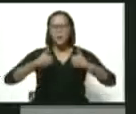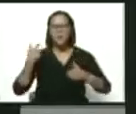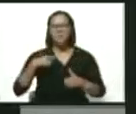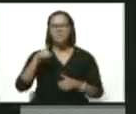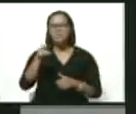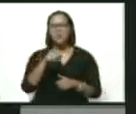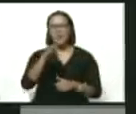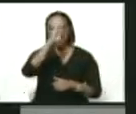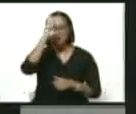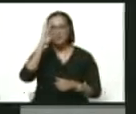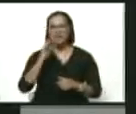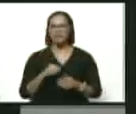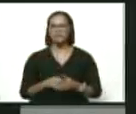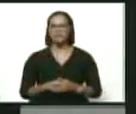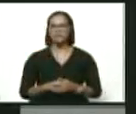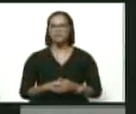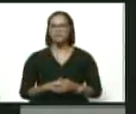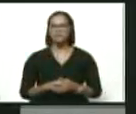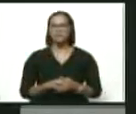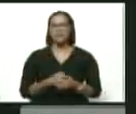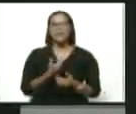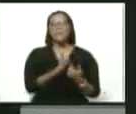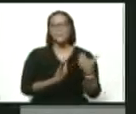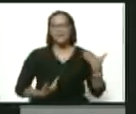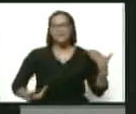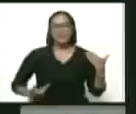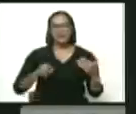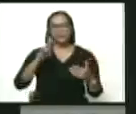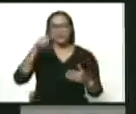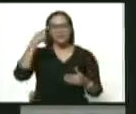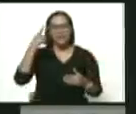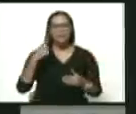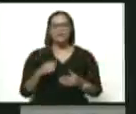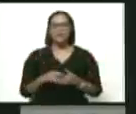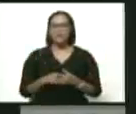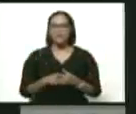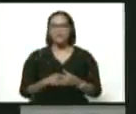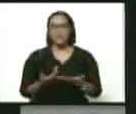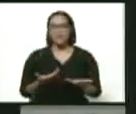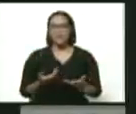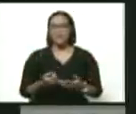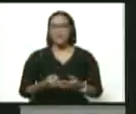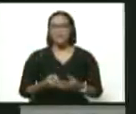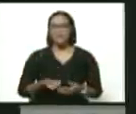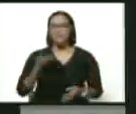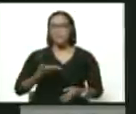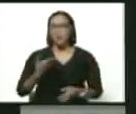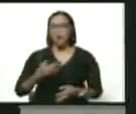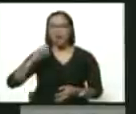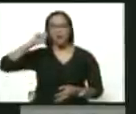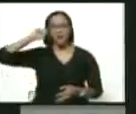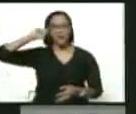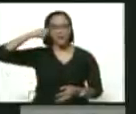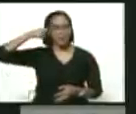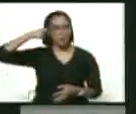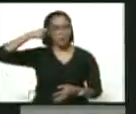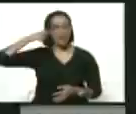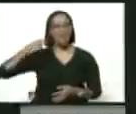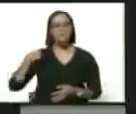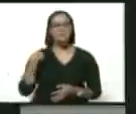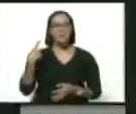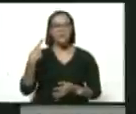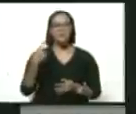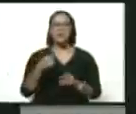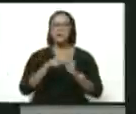Diosdado? Presidente, tú sabes que es inevitable recordar el primer programa. Usted